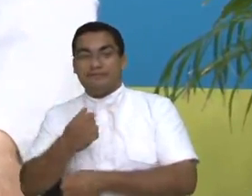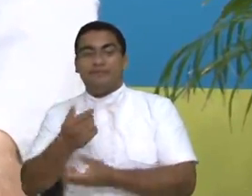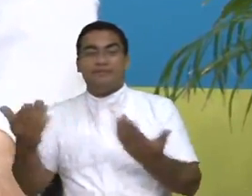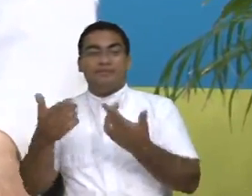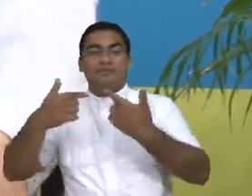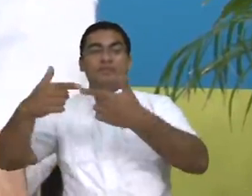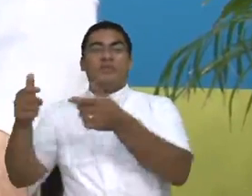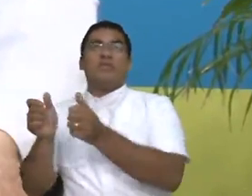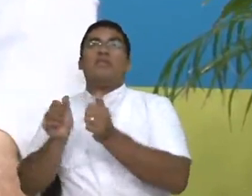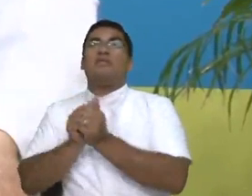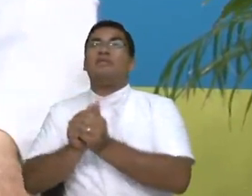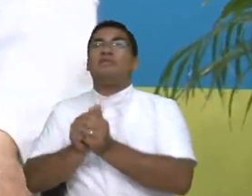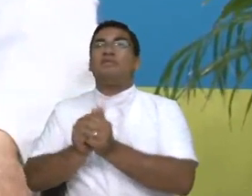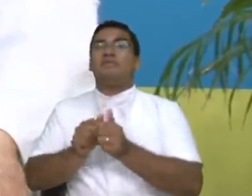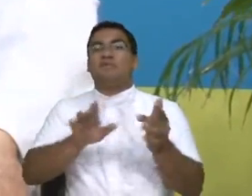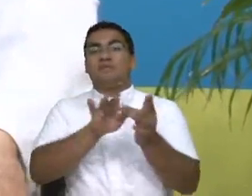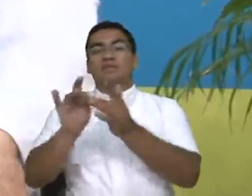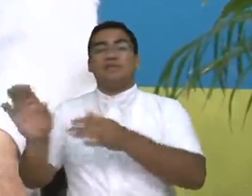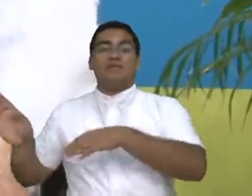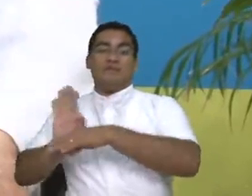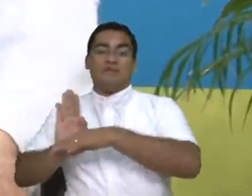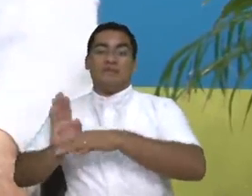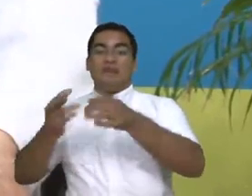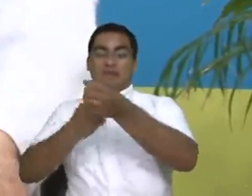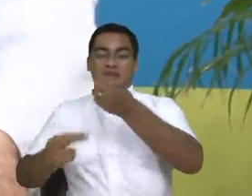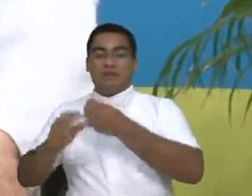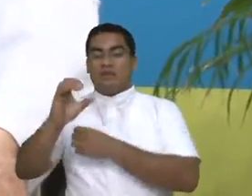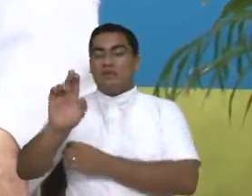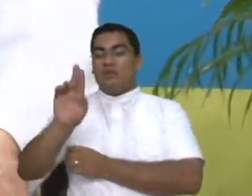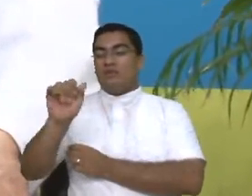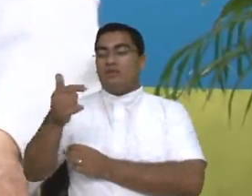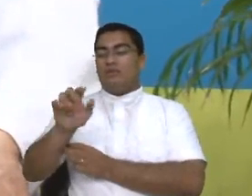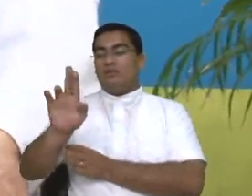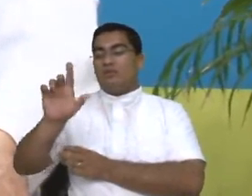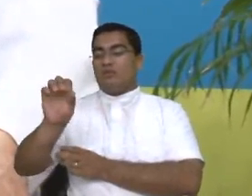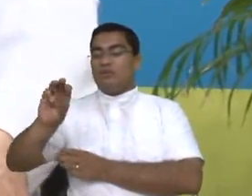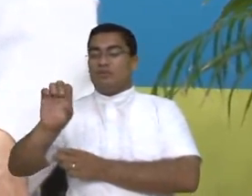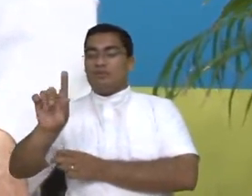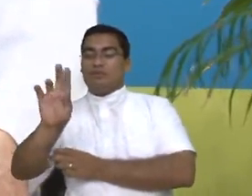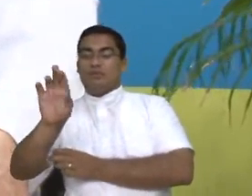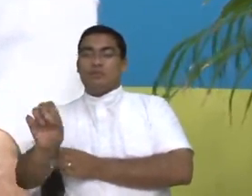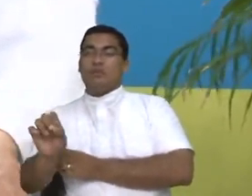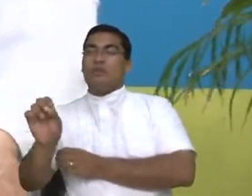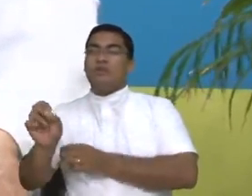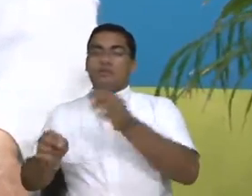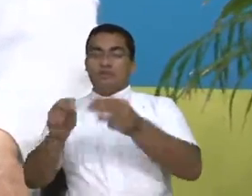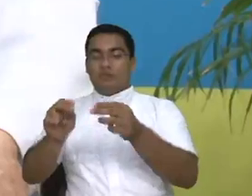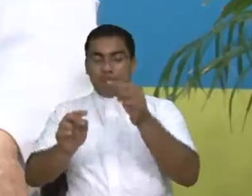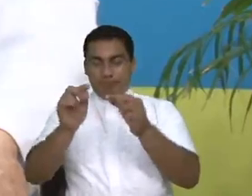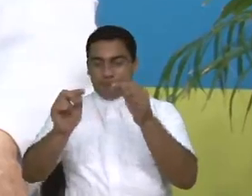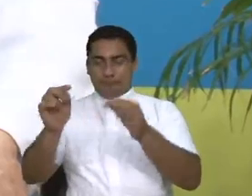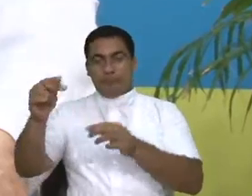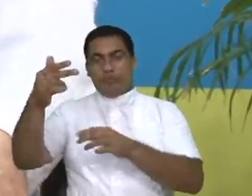equipos especiales en el banco de sangre para hacer un diagnóstico, un coagulómetro automatizado. Es el único lugar donde se hacen niveles de factor 8,